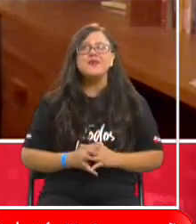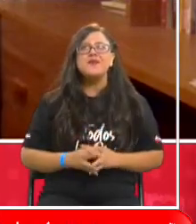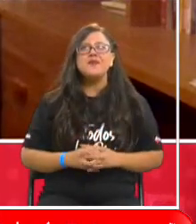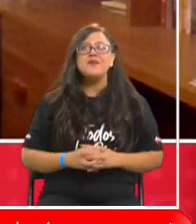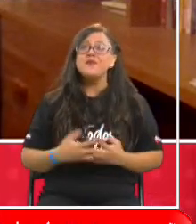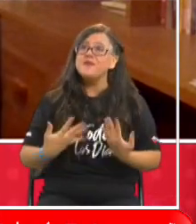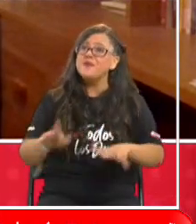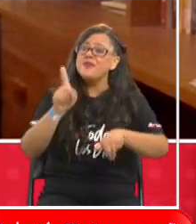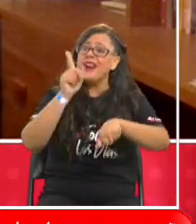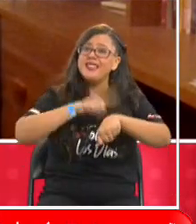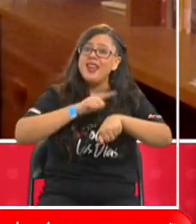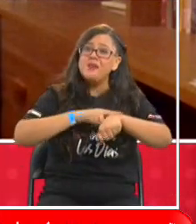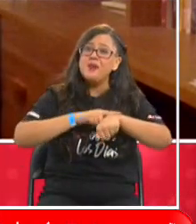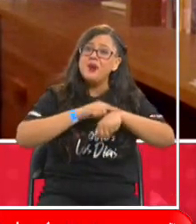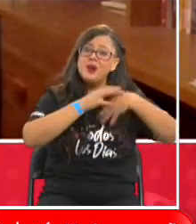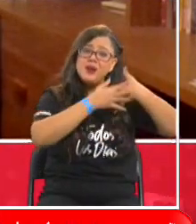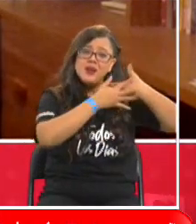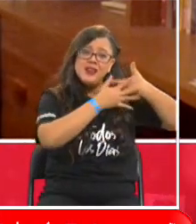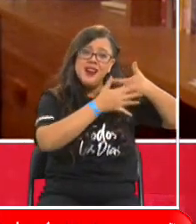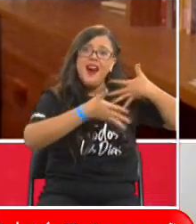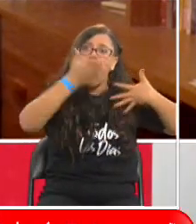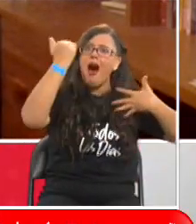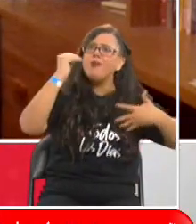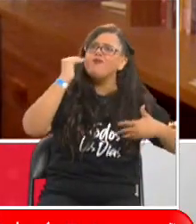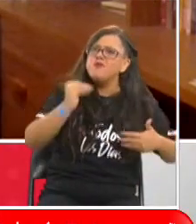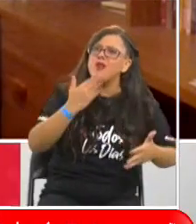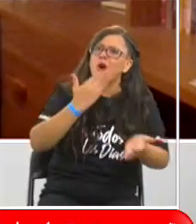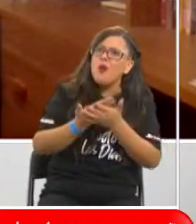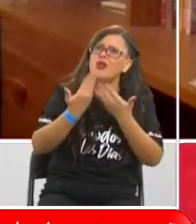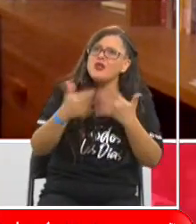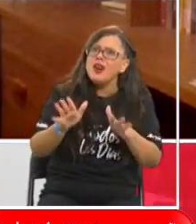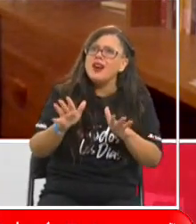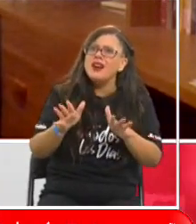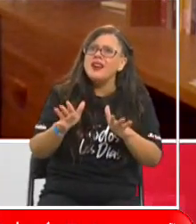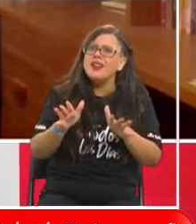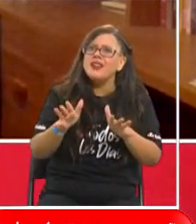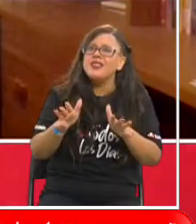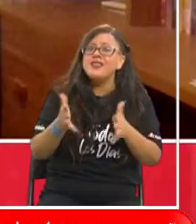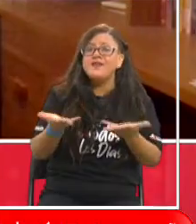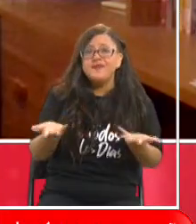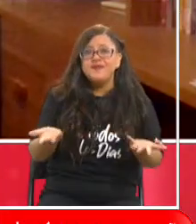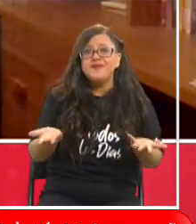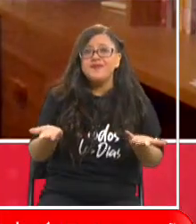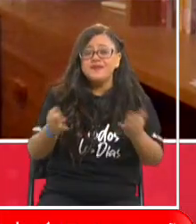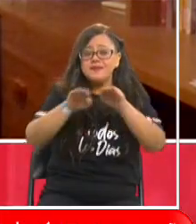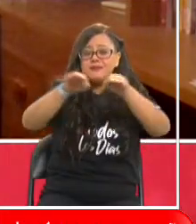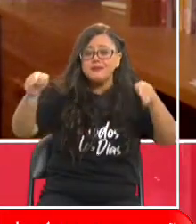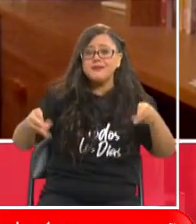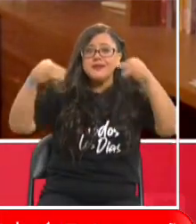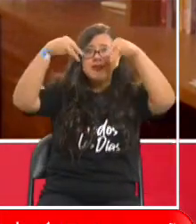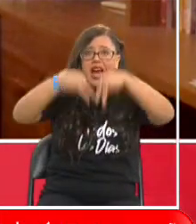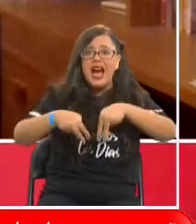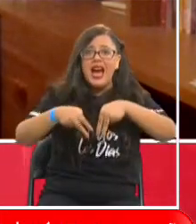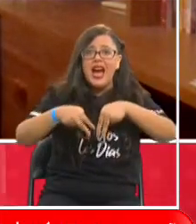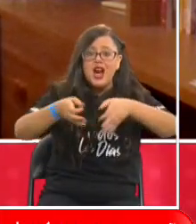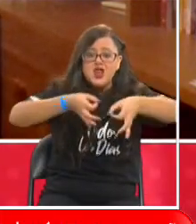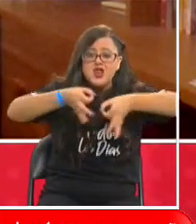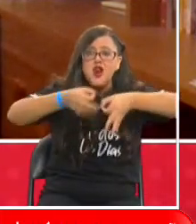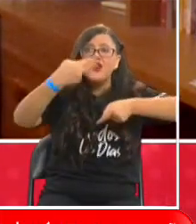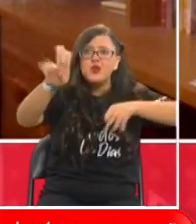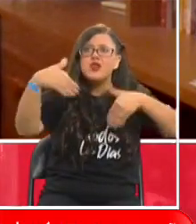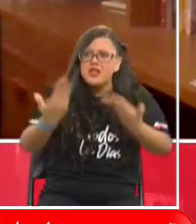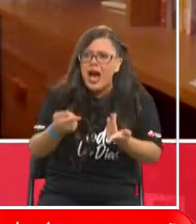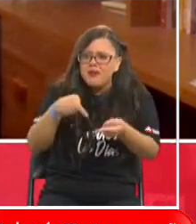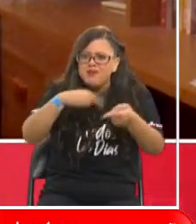Pasó el tiempo, eras una niña cuando subiste ese escenario en brazos de tu novio. Hoy día eres una mujer, una mamá de tres